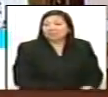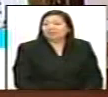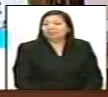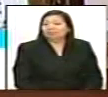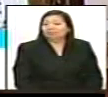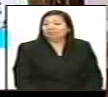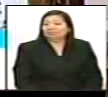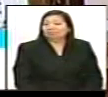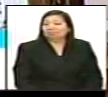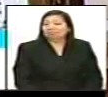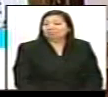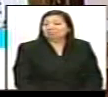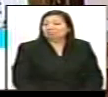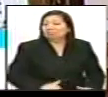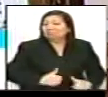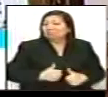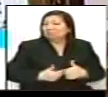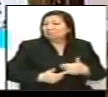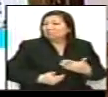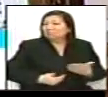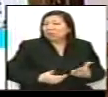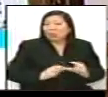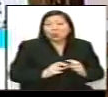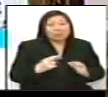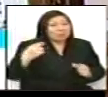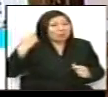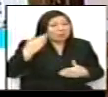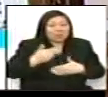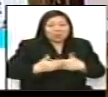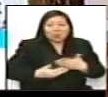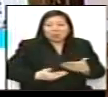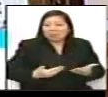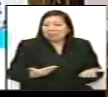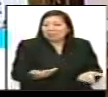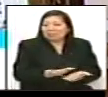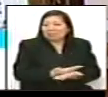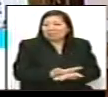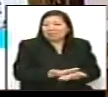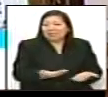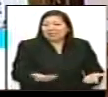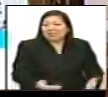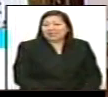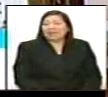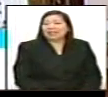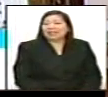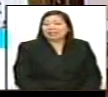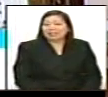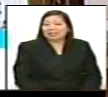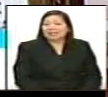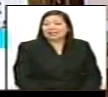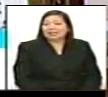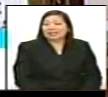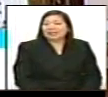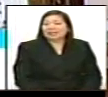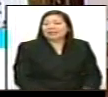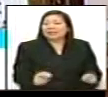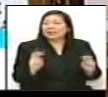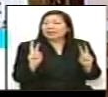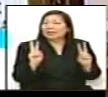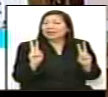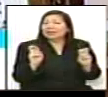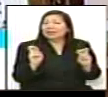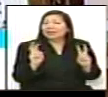y la vida de la bancada continúa como si nada hubiera pasado. Lo mismo pasa con el tema